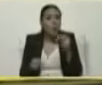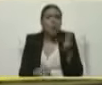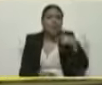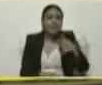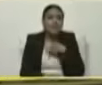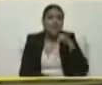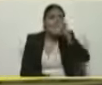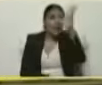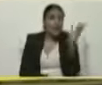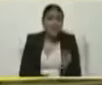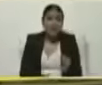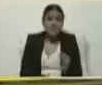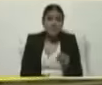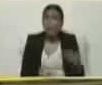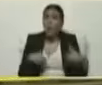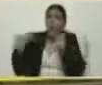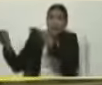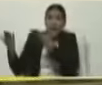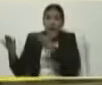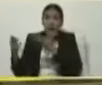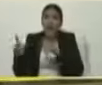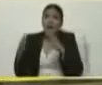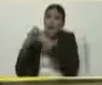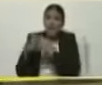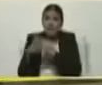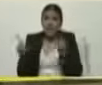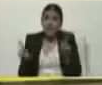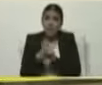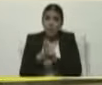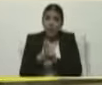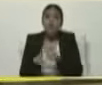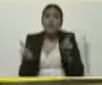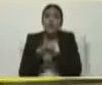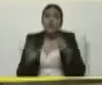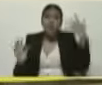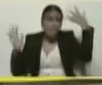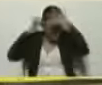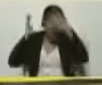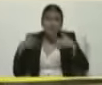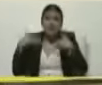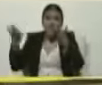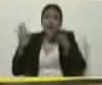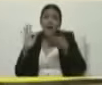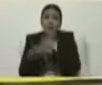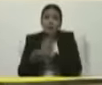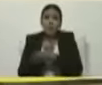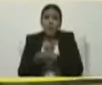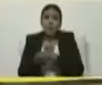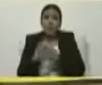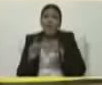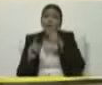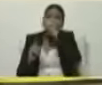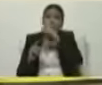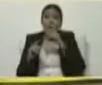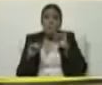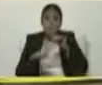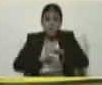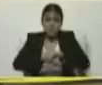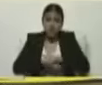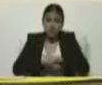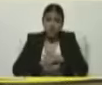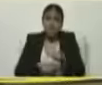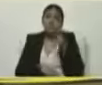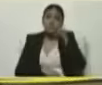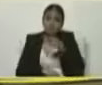Esequibo a la ExxonMobil, como le entregó Milei y las Malvinas a los británicos. Es un proyecto